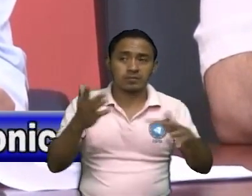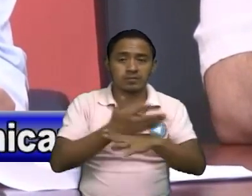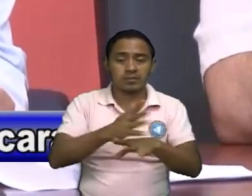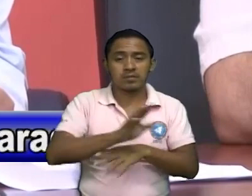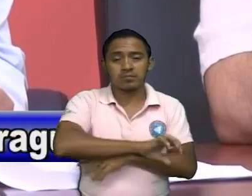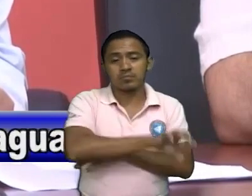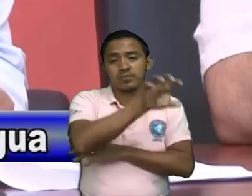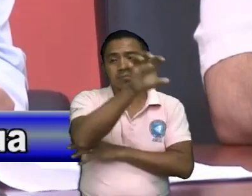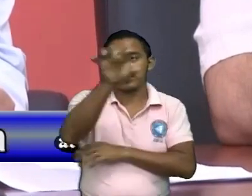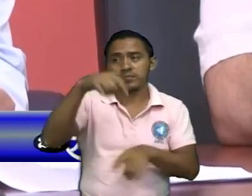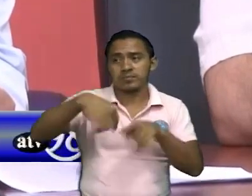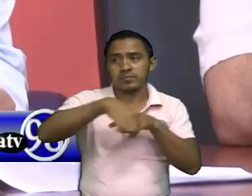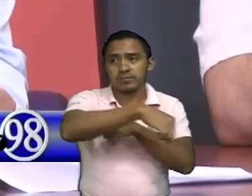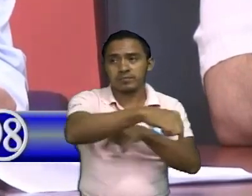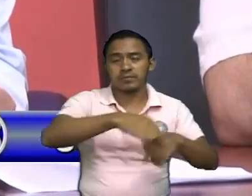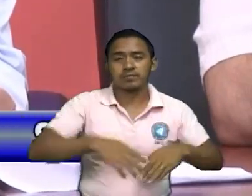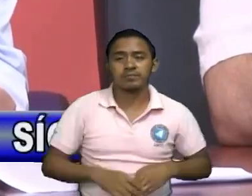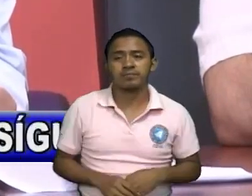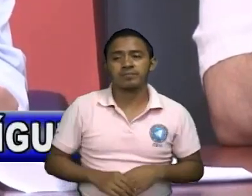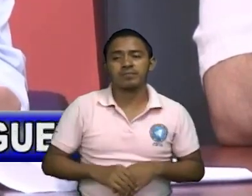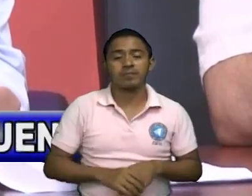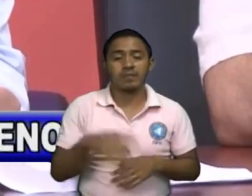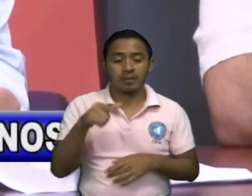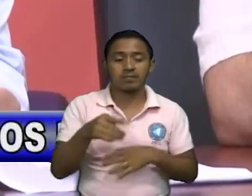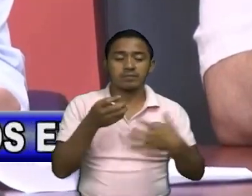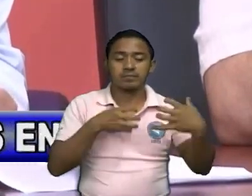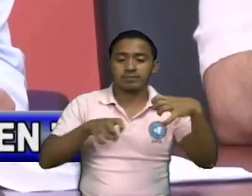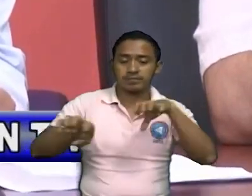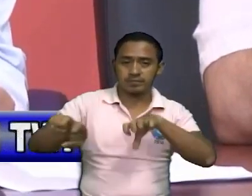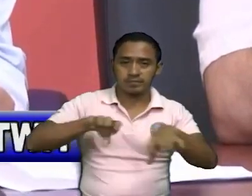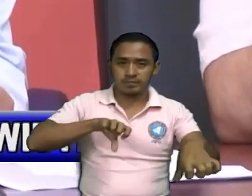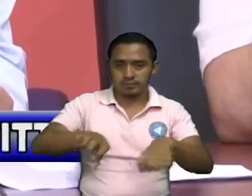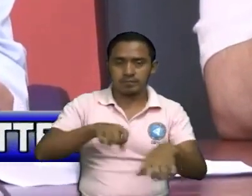país. Con esta actividad, además de